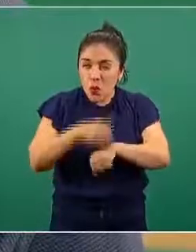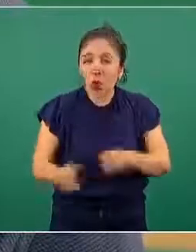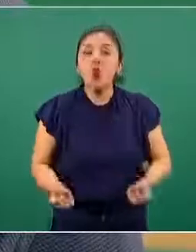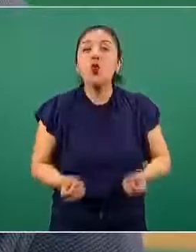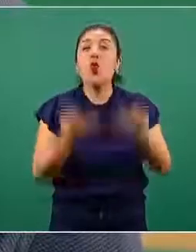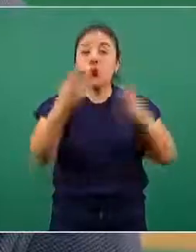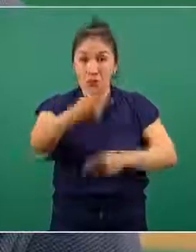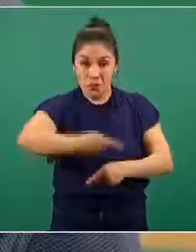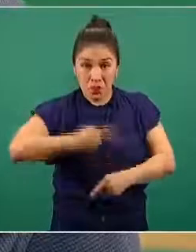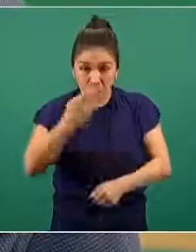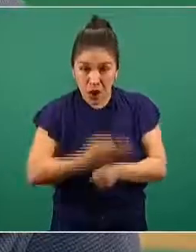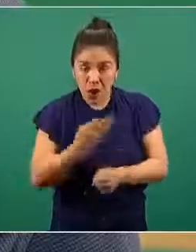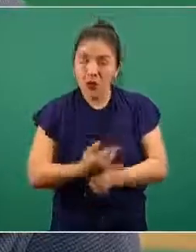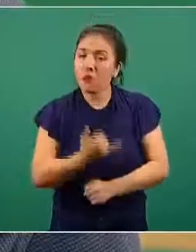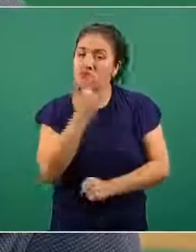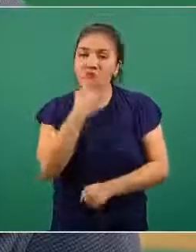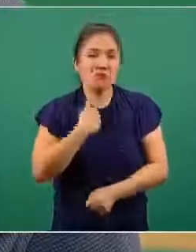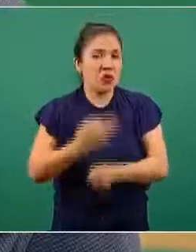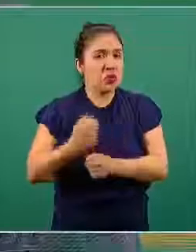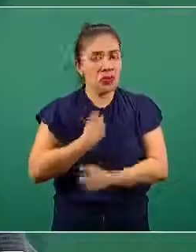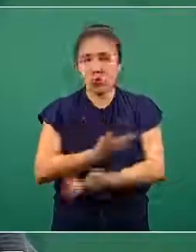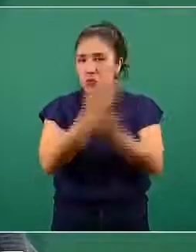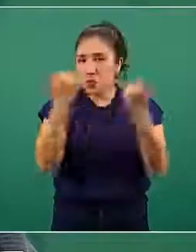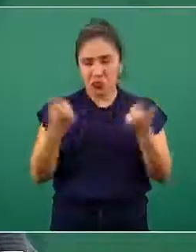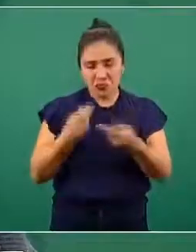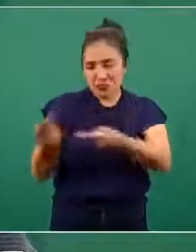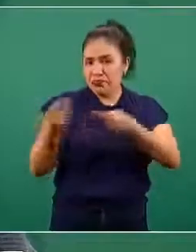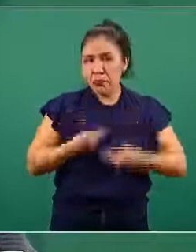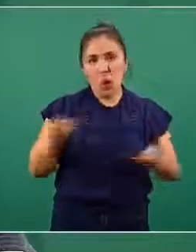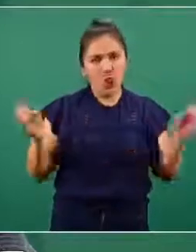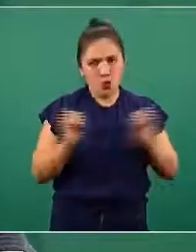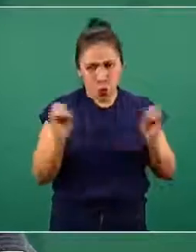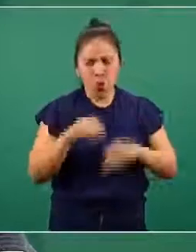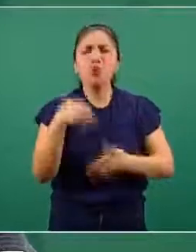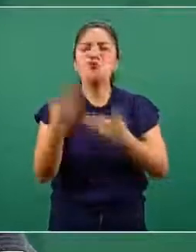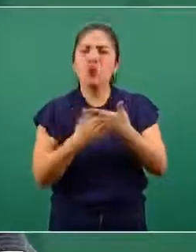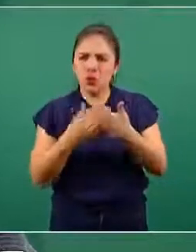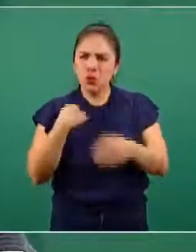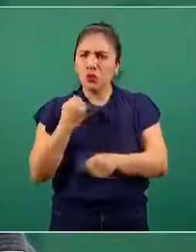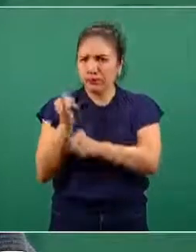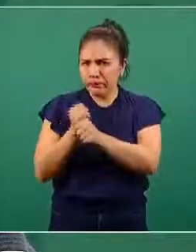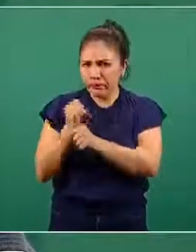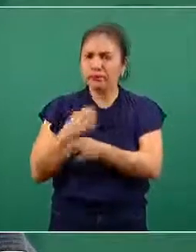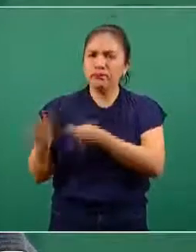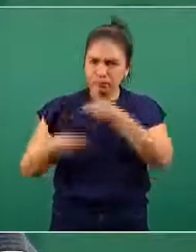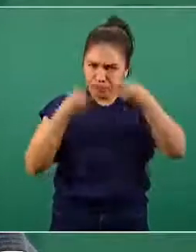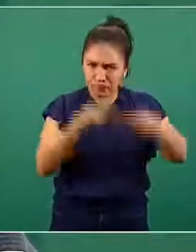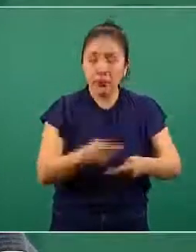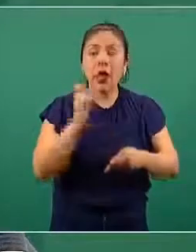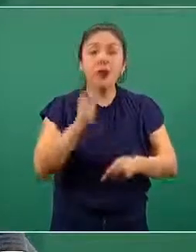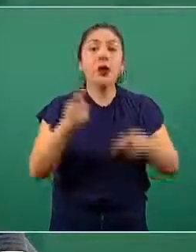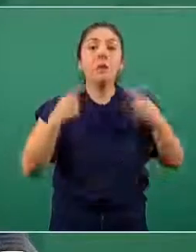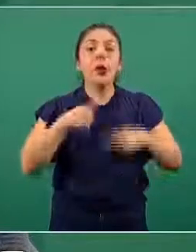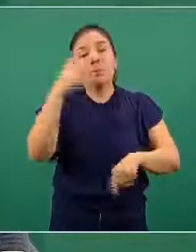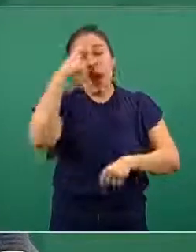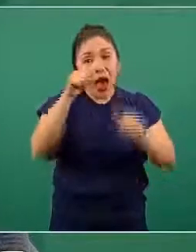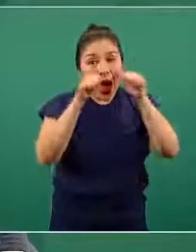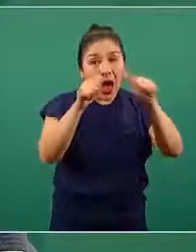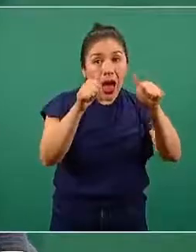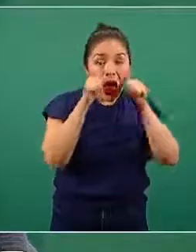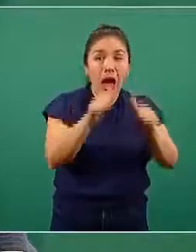nos solicitas no la tenemos en este momento, no la tengo yo, entonces te la hacemos llegar en esto, pero es personal de primera